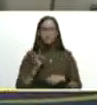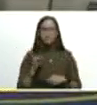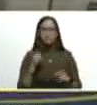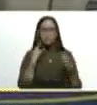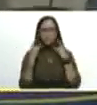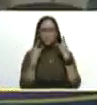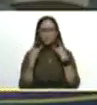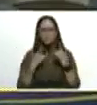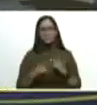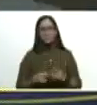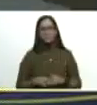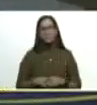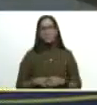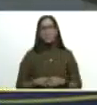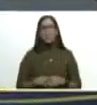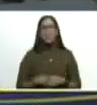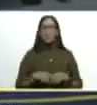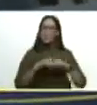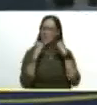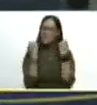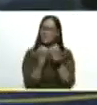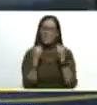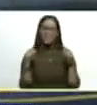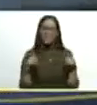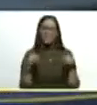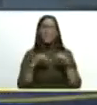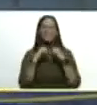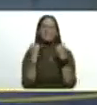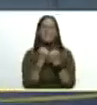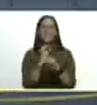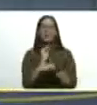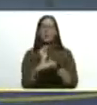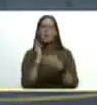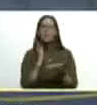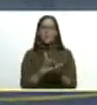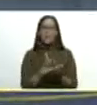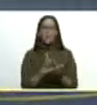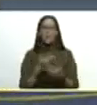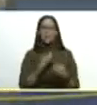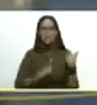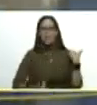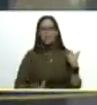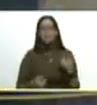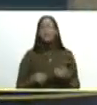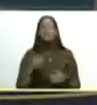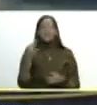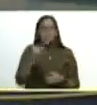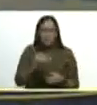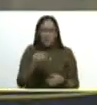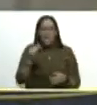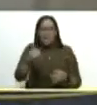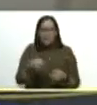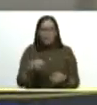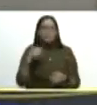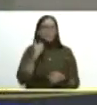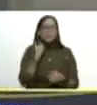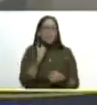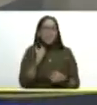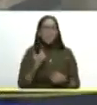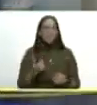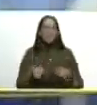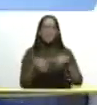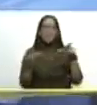aquí estamos ahorita en la sala. ¿Cómo es que le decimos a esta sala, Gilberto? La sala de cuidados intermedios, mi presidente. De verdad que aquí vamos a manejar pacientes con